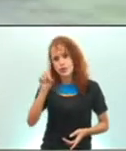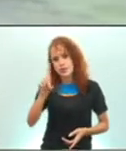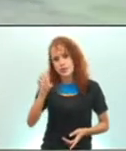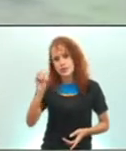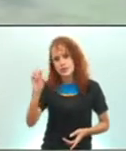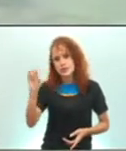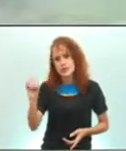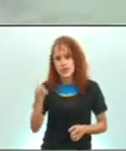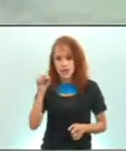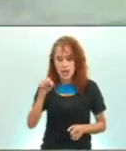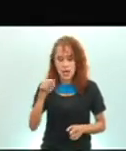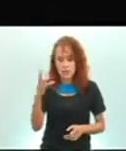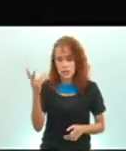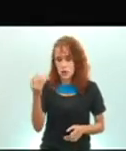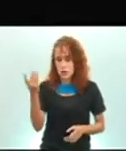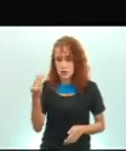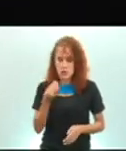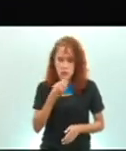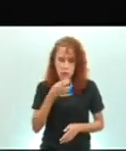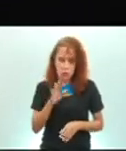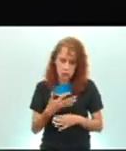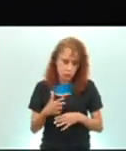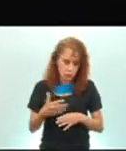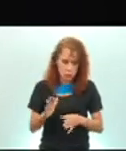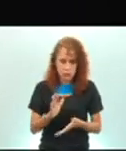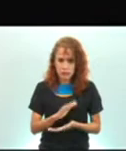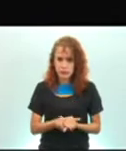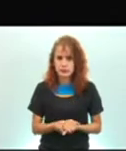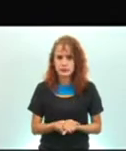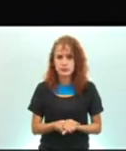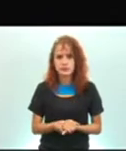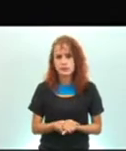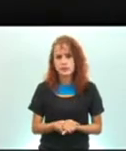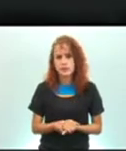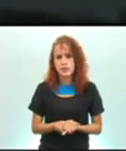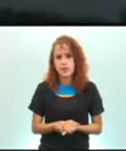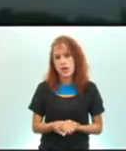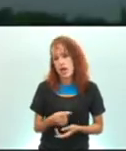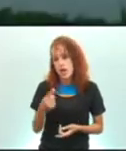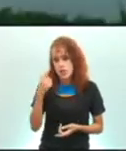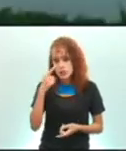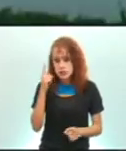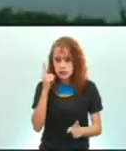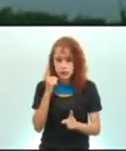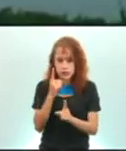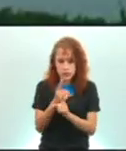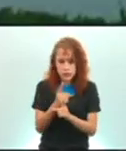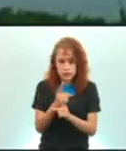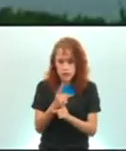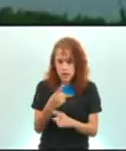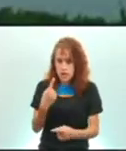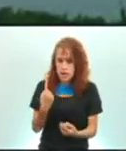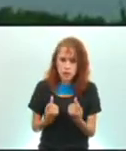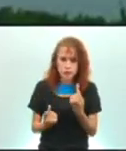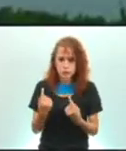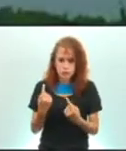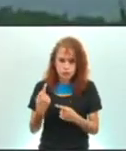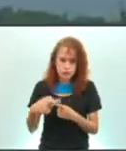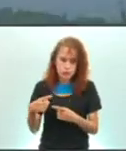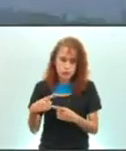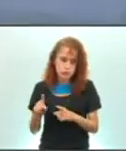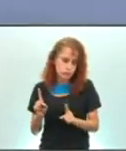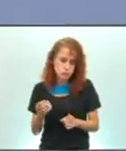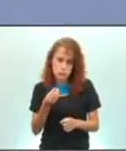Esos valores pueden variar en la medida en que aparezcan nuevos hallazgos científicos que apunten hacia una